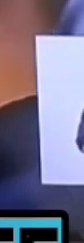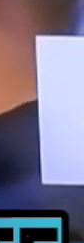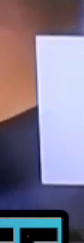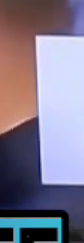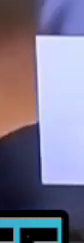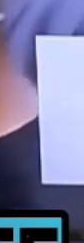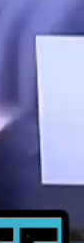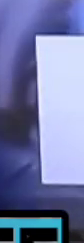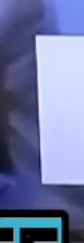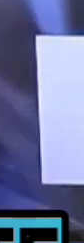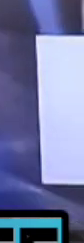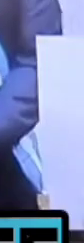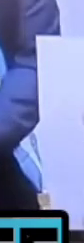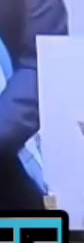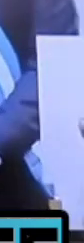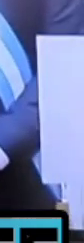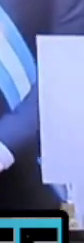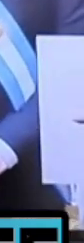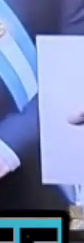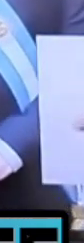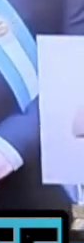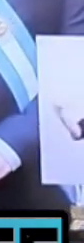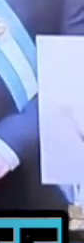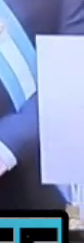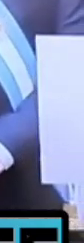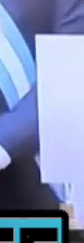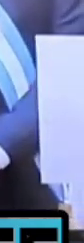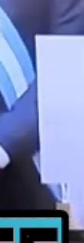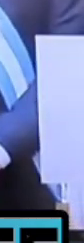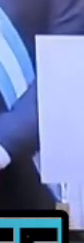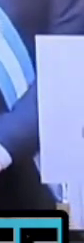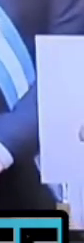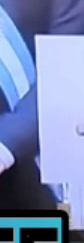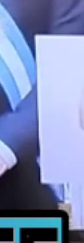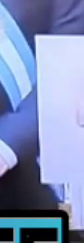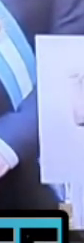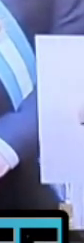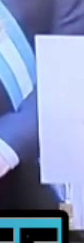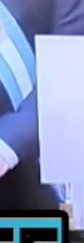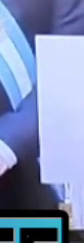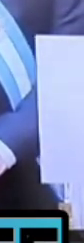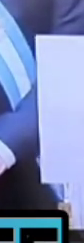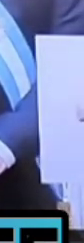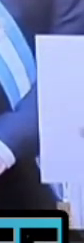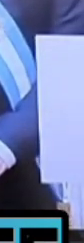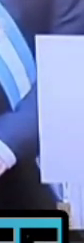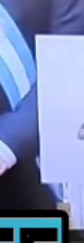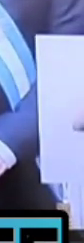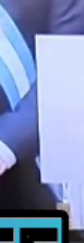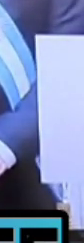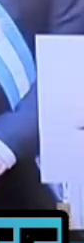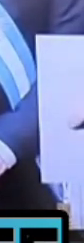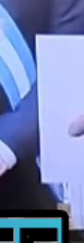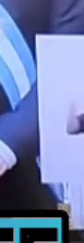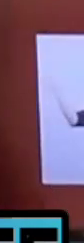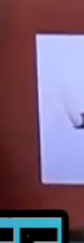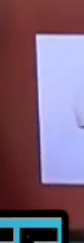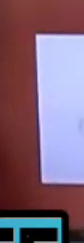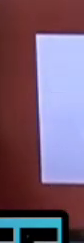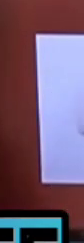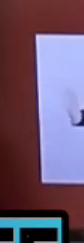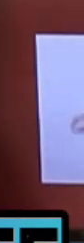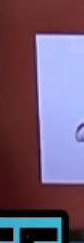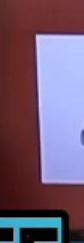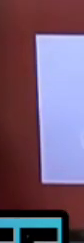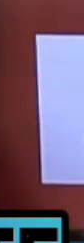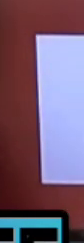queremos agradecerles este gesto de acompañarnos desde todos los países del mundo y todas las provincias de la República